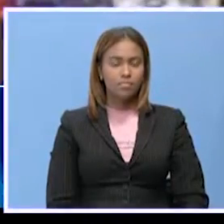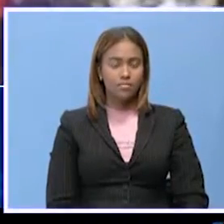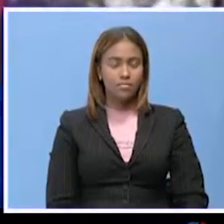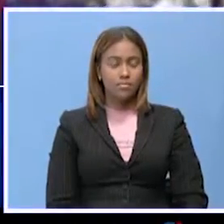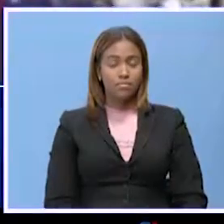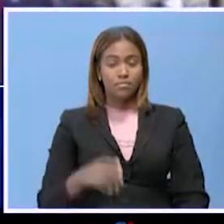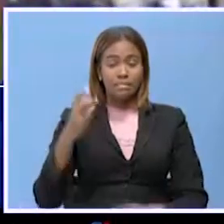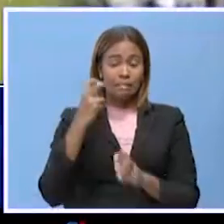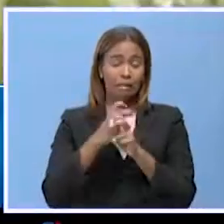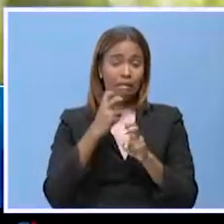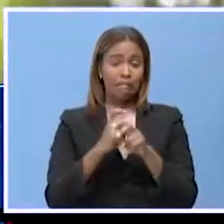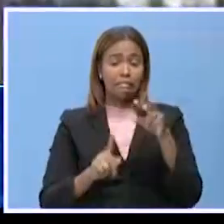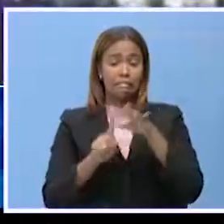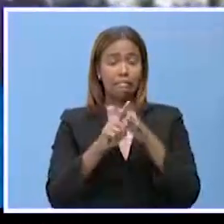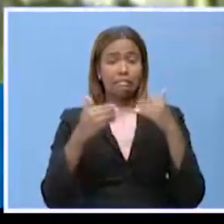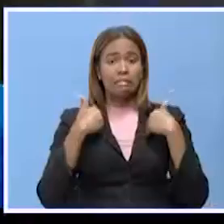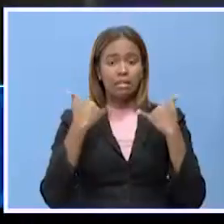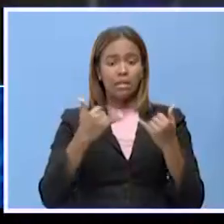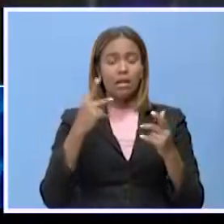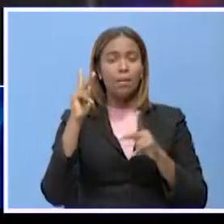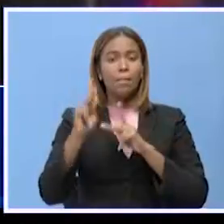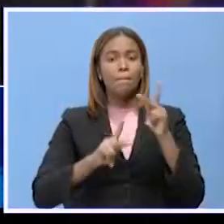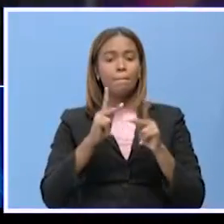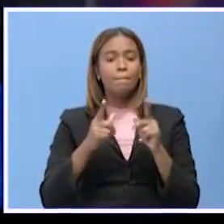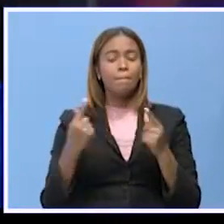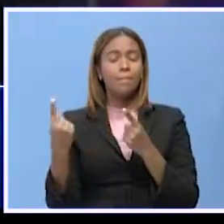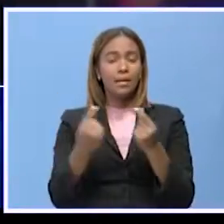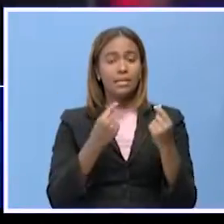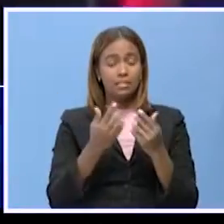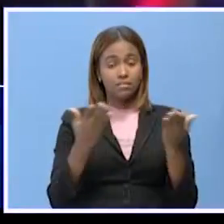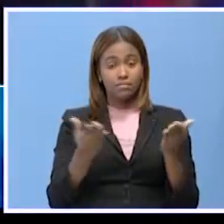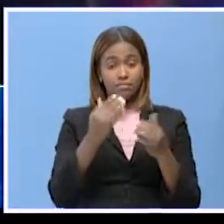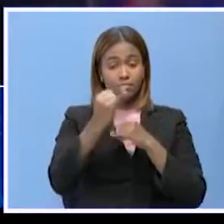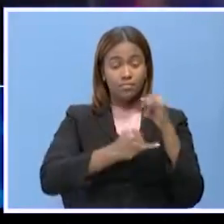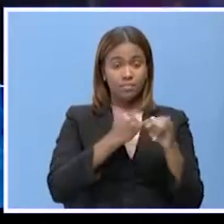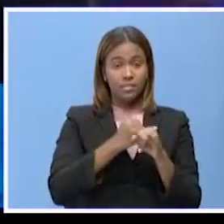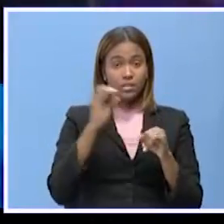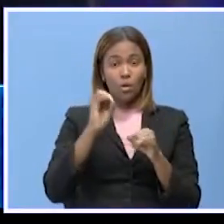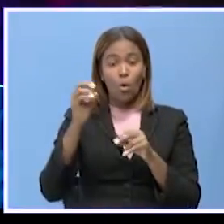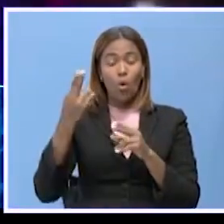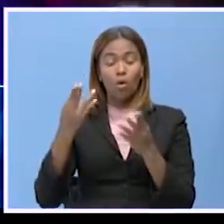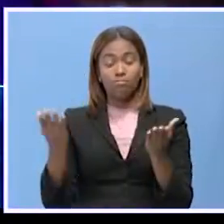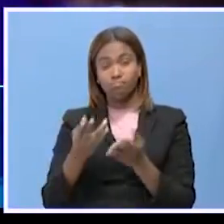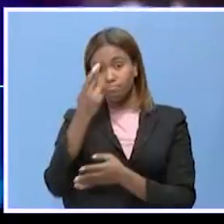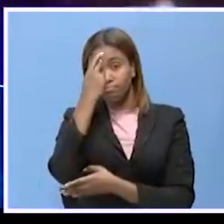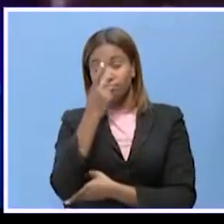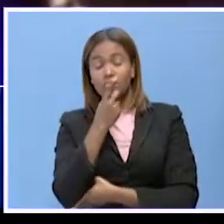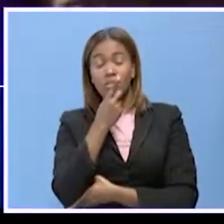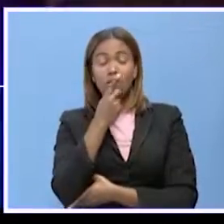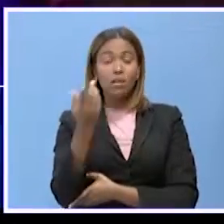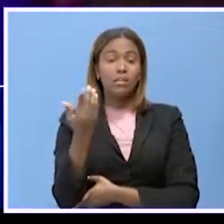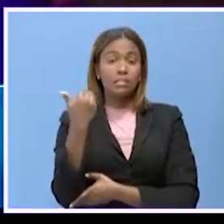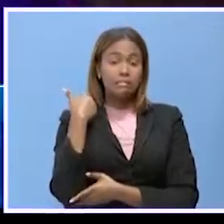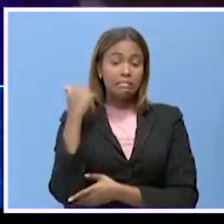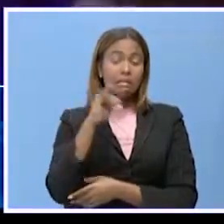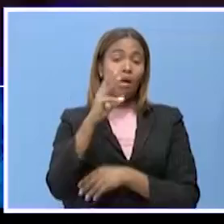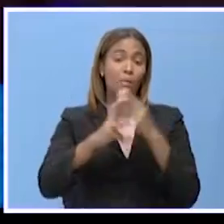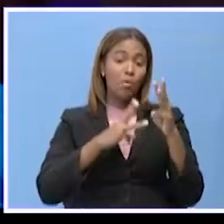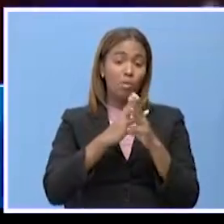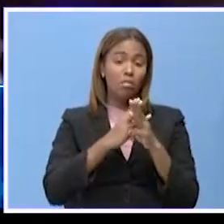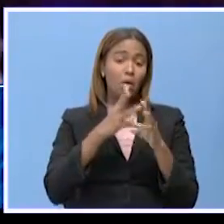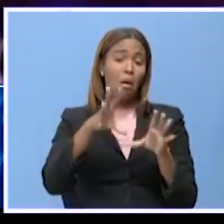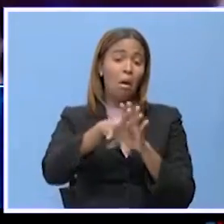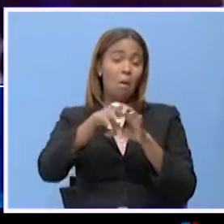Las dificultades que enfrentan las actividades productivas tanto a nivel internacional como en la nación dominicana no es ajena al mundo del